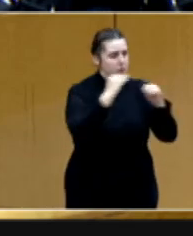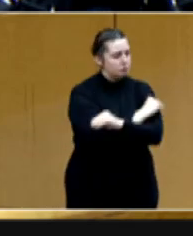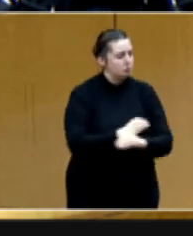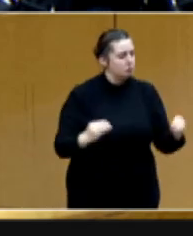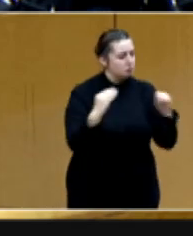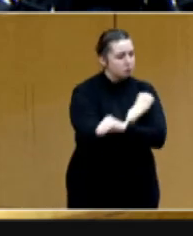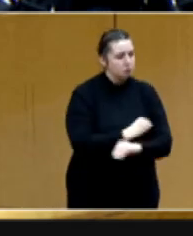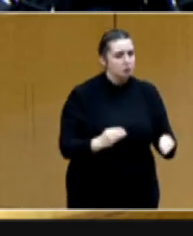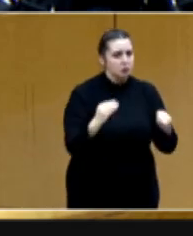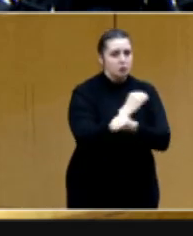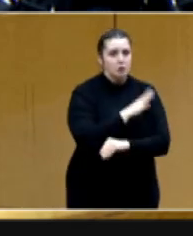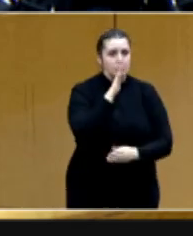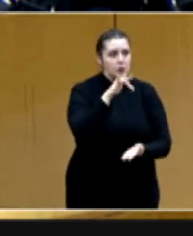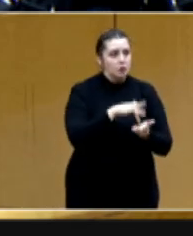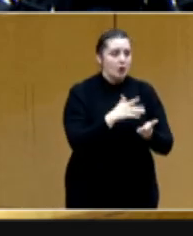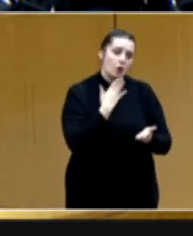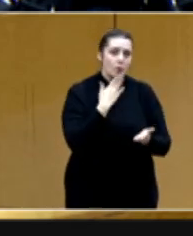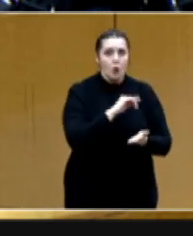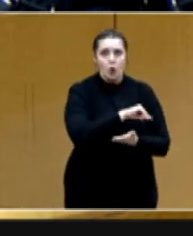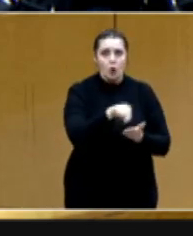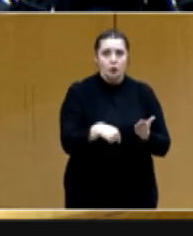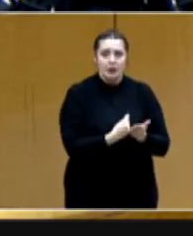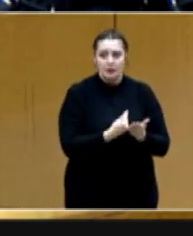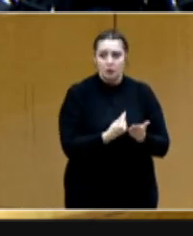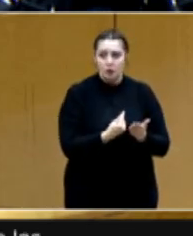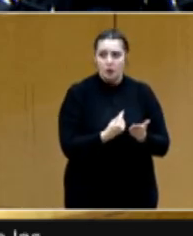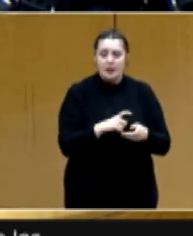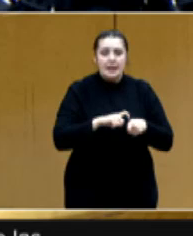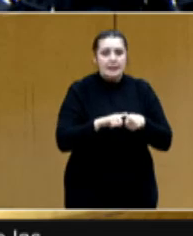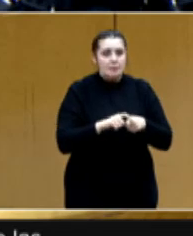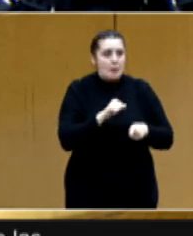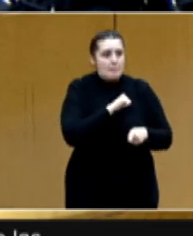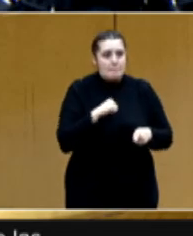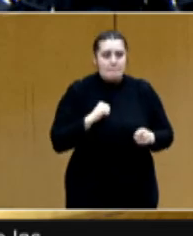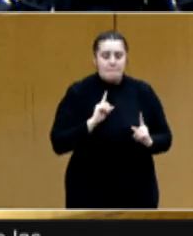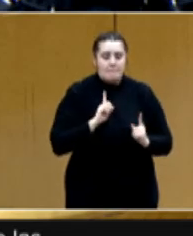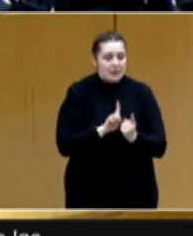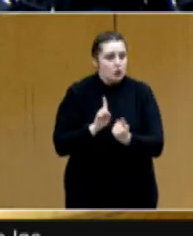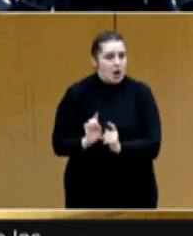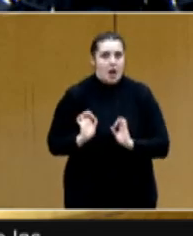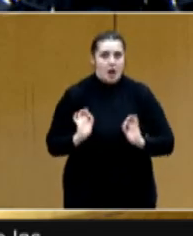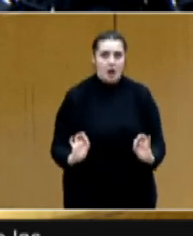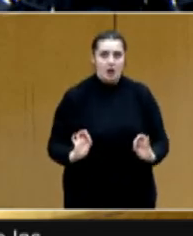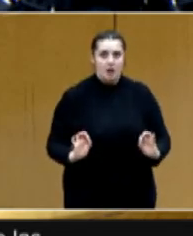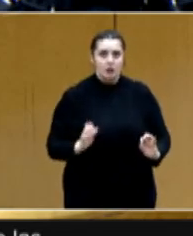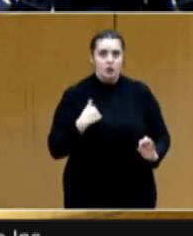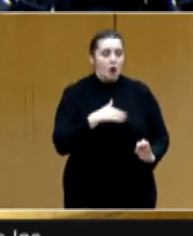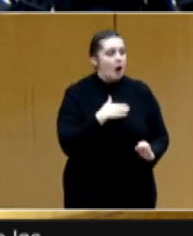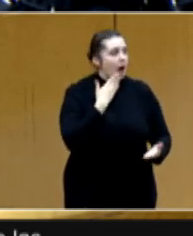ante un contrato de una naturaleza personalísima No no quiero aburrirles